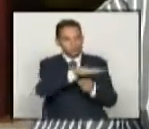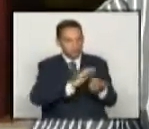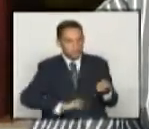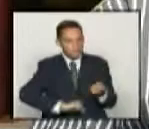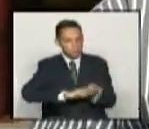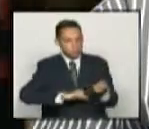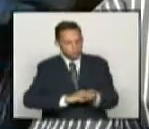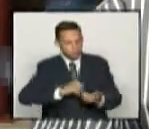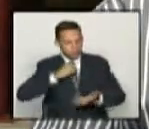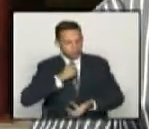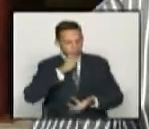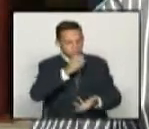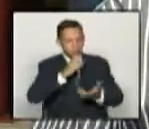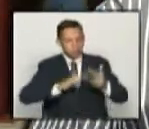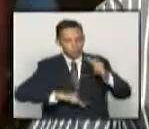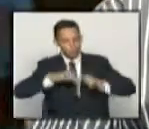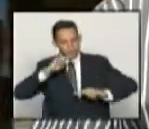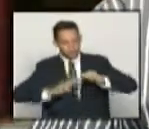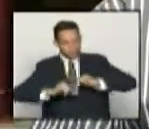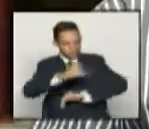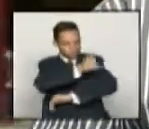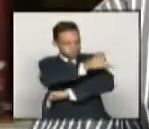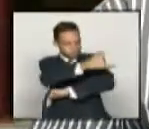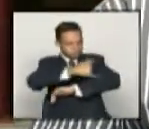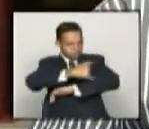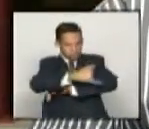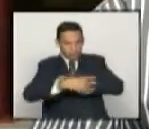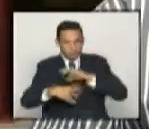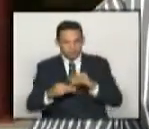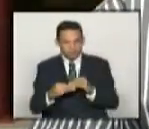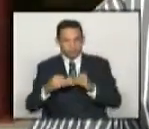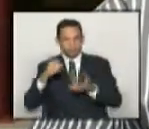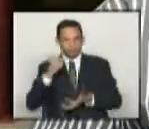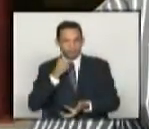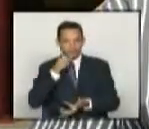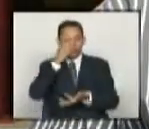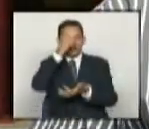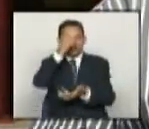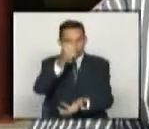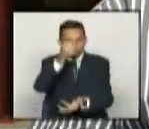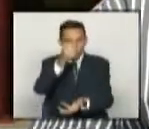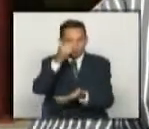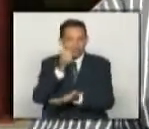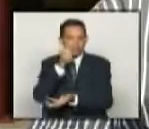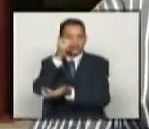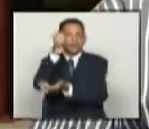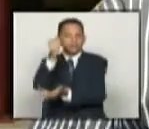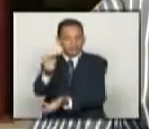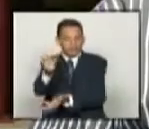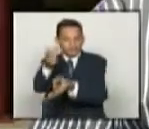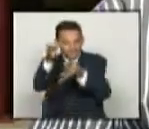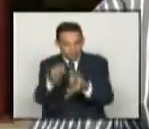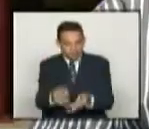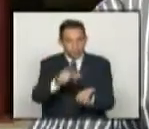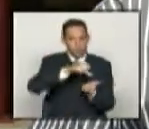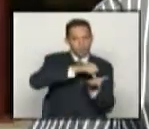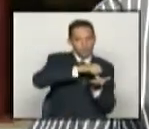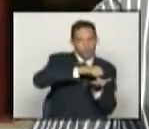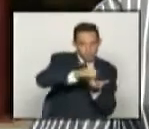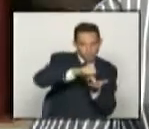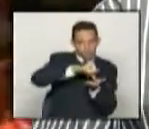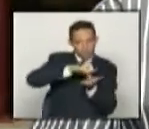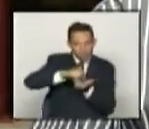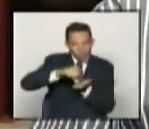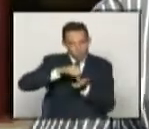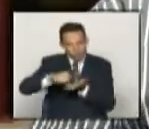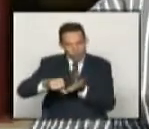beneficio. Pero además nosotros, con recursos de regalías directas, por ejemplo, hicimos la compra de una motoniveladora. Así nosotros